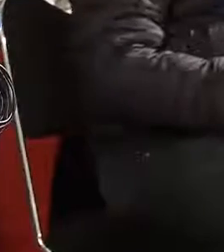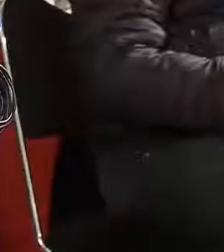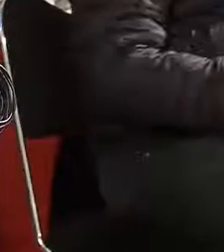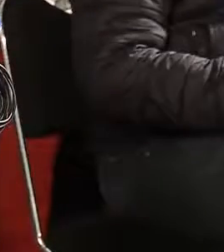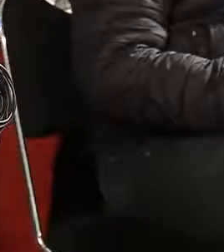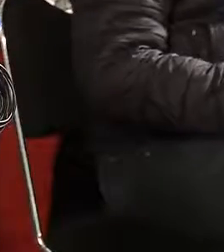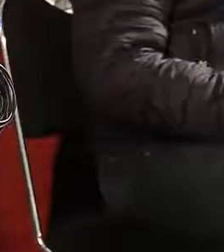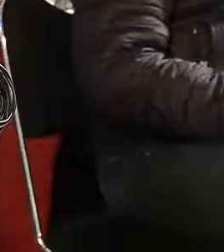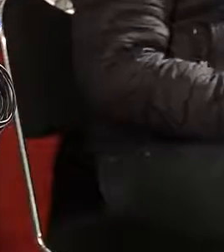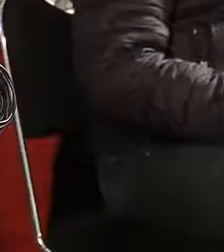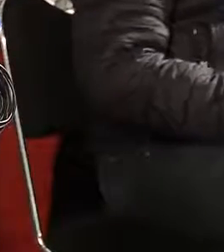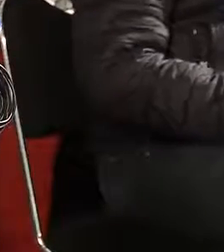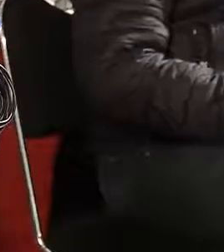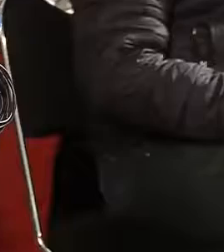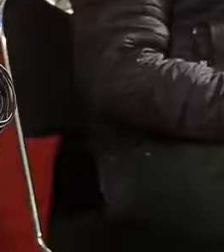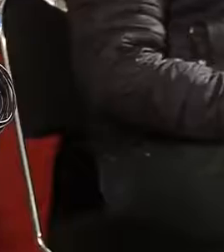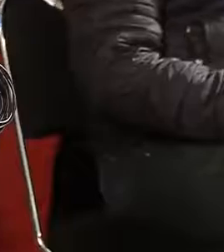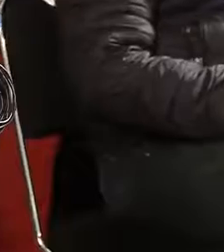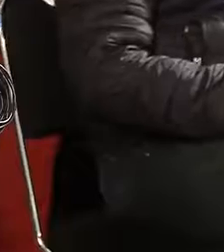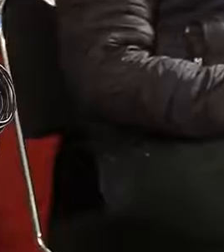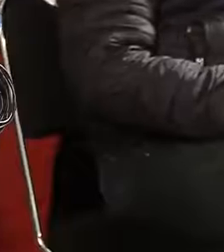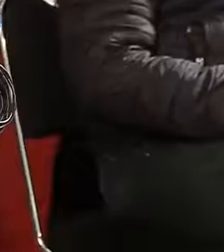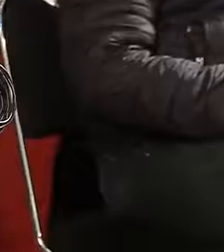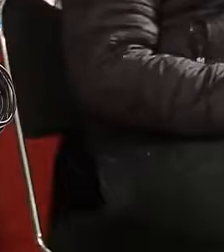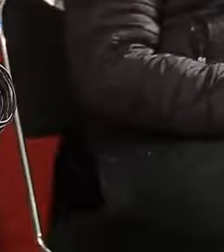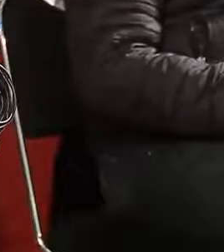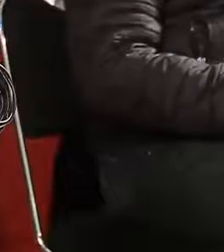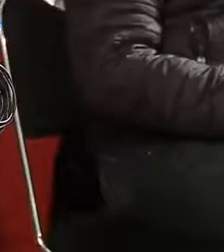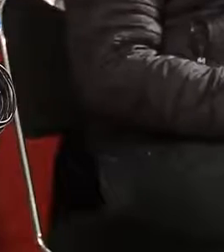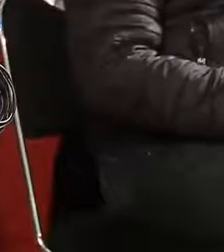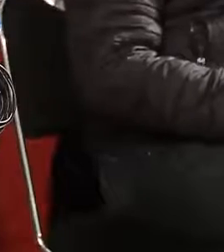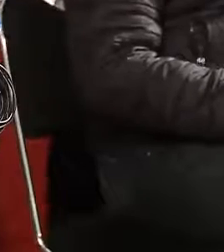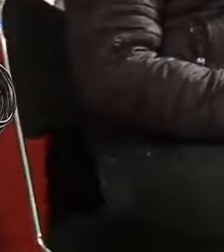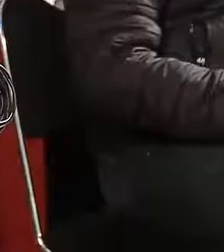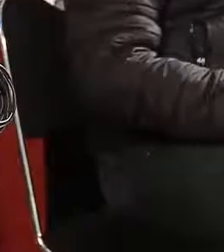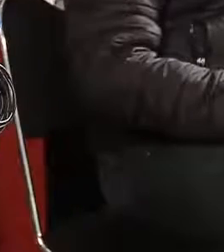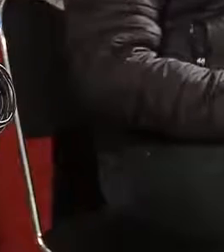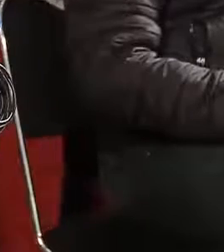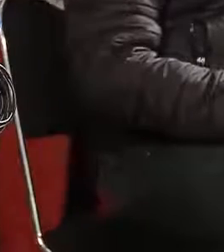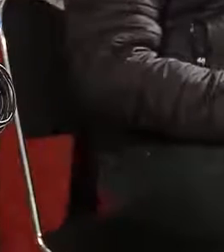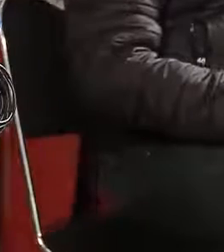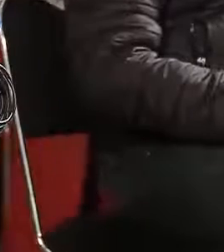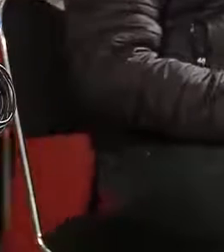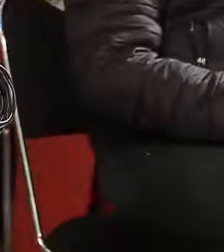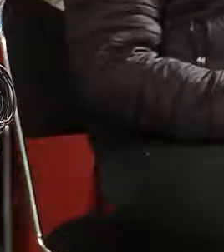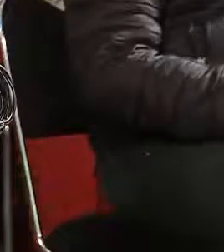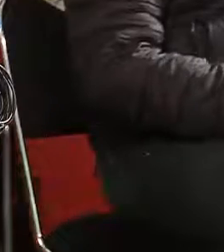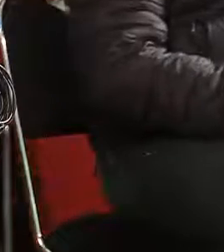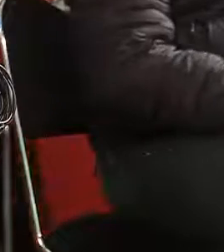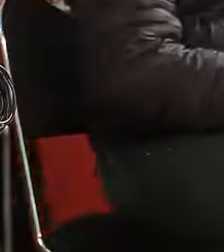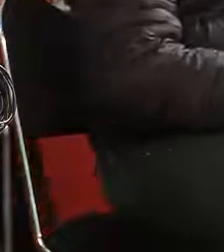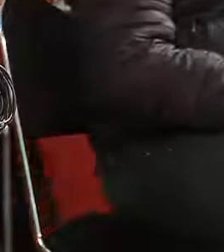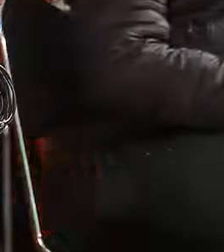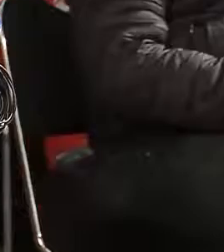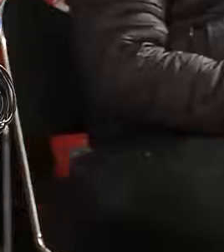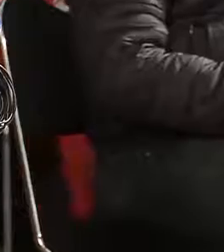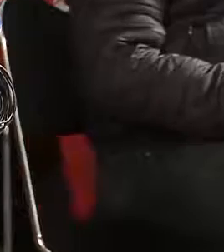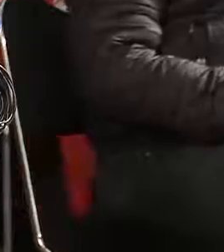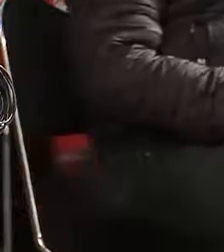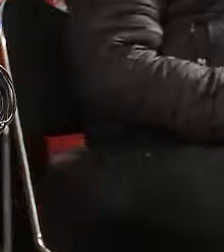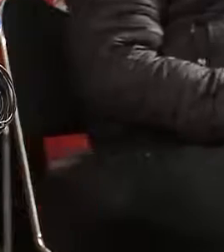donación, ¿por qué hace este tipo de donaciones últimamente Estados Unidos? No sé si está pensando